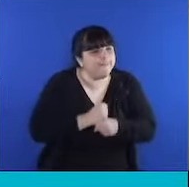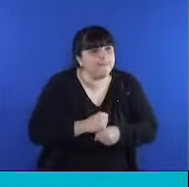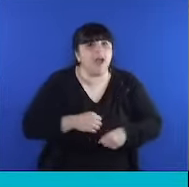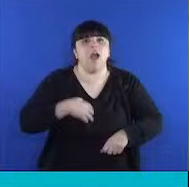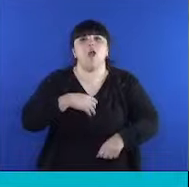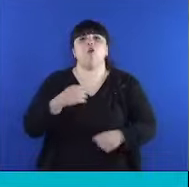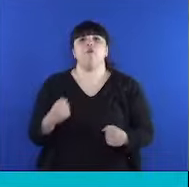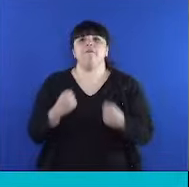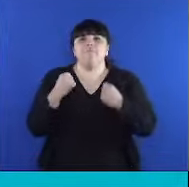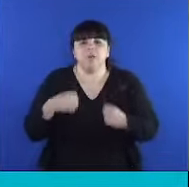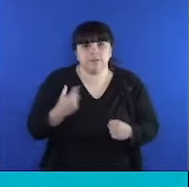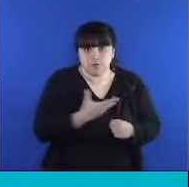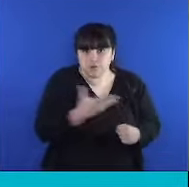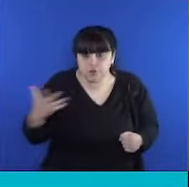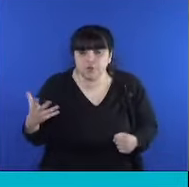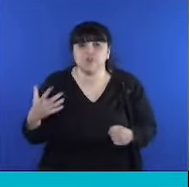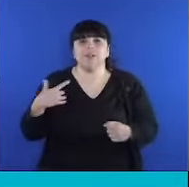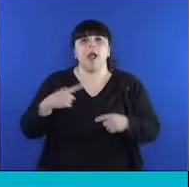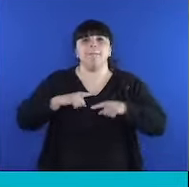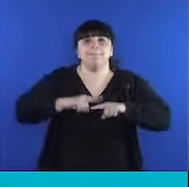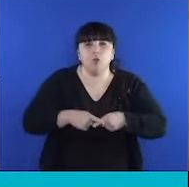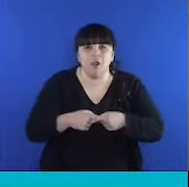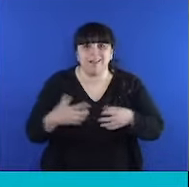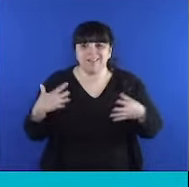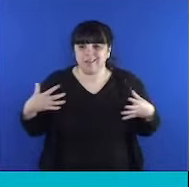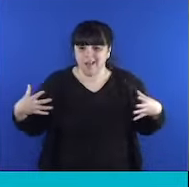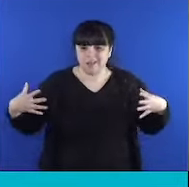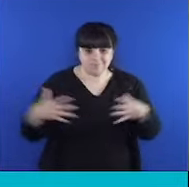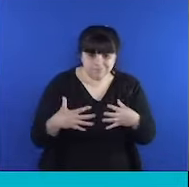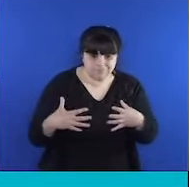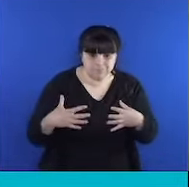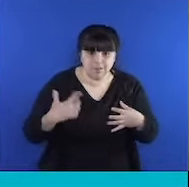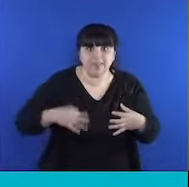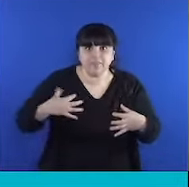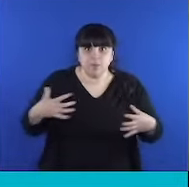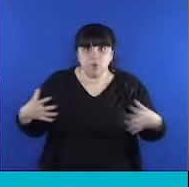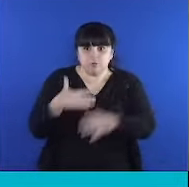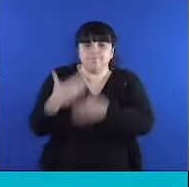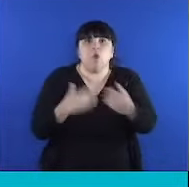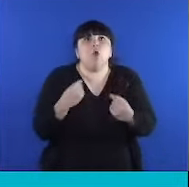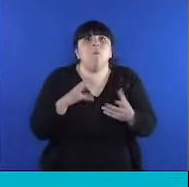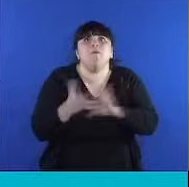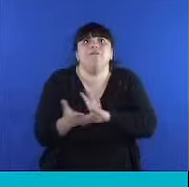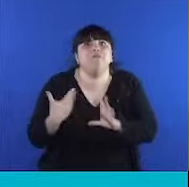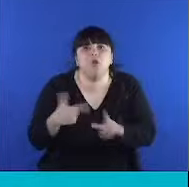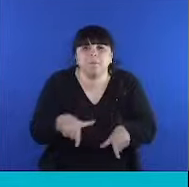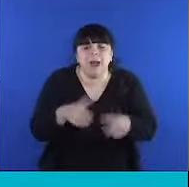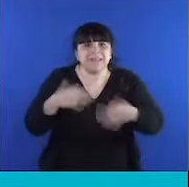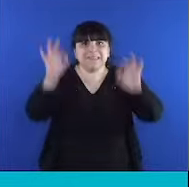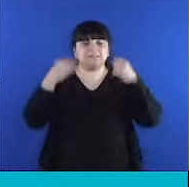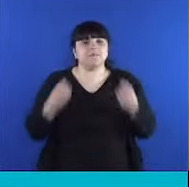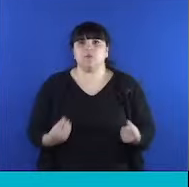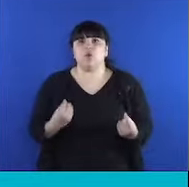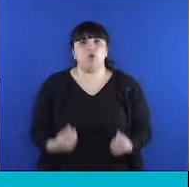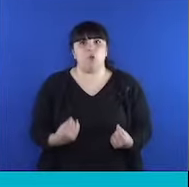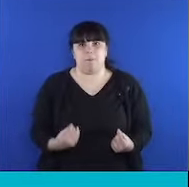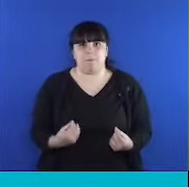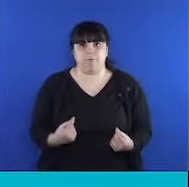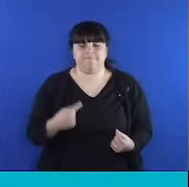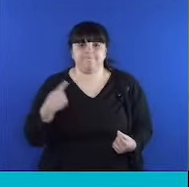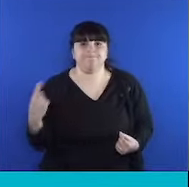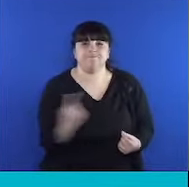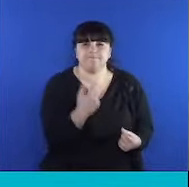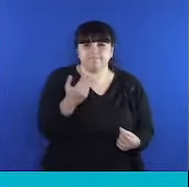fuerzas sociales y políticas no vamos a ser ajenos a cómo salimos de esta. Y lo que se está haciendo